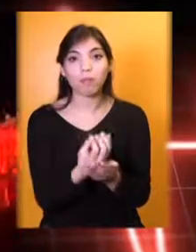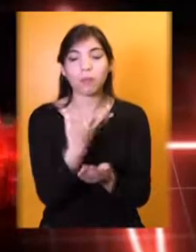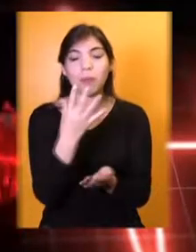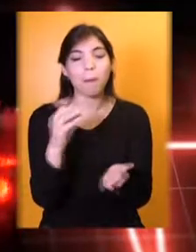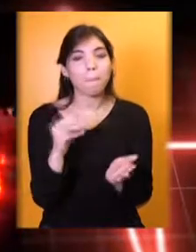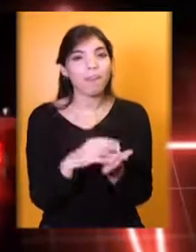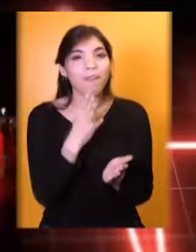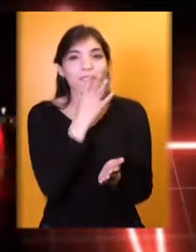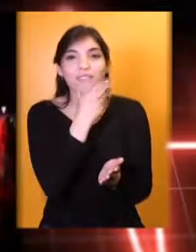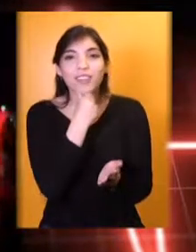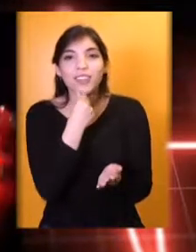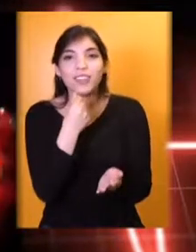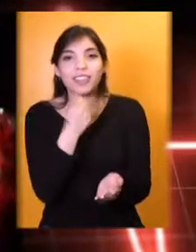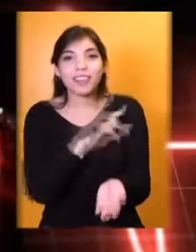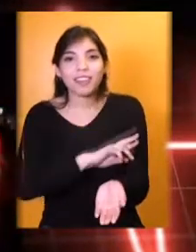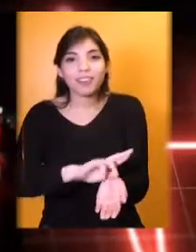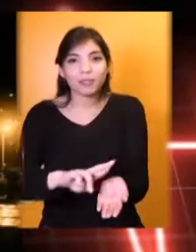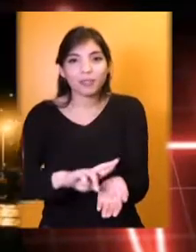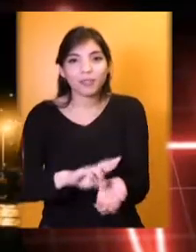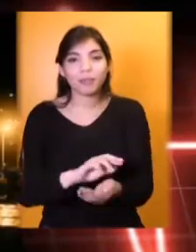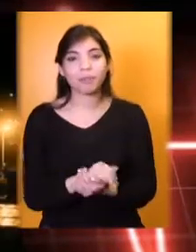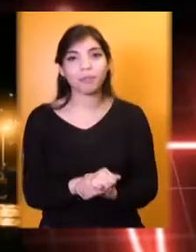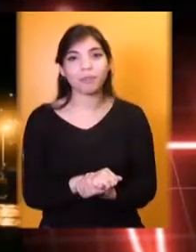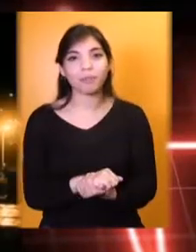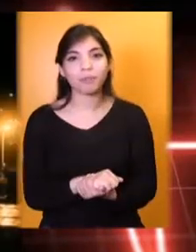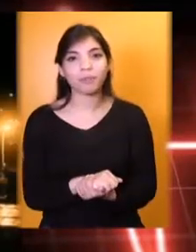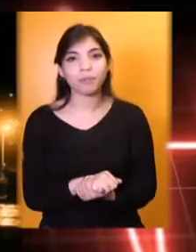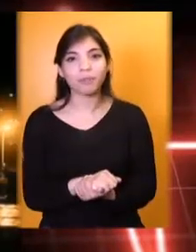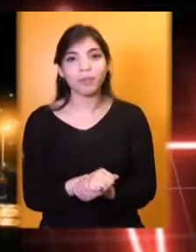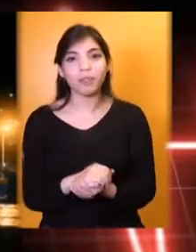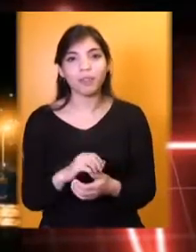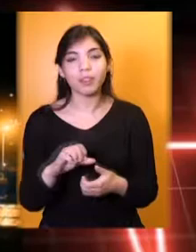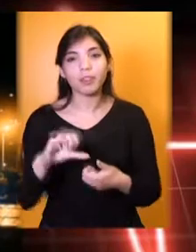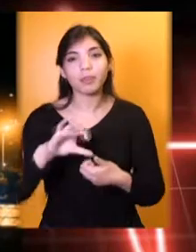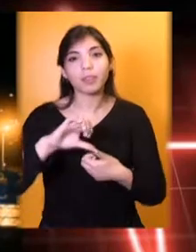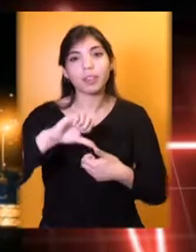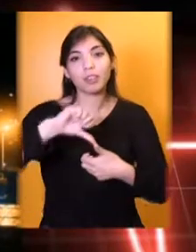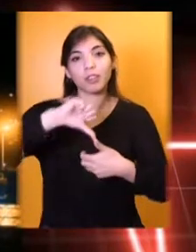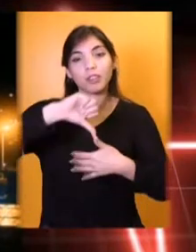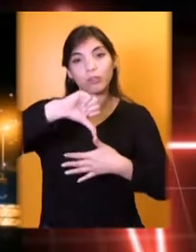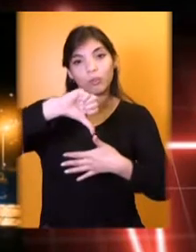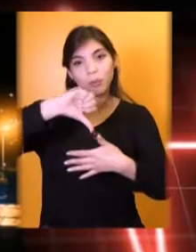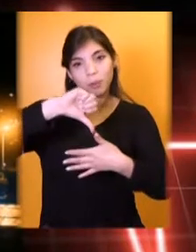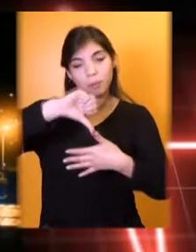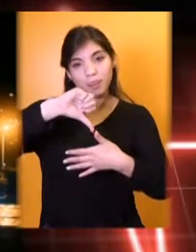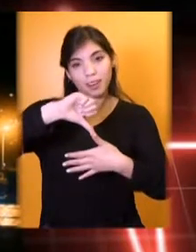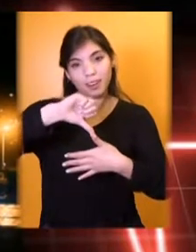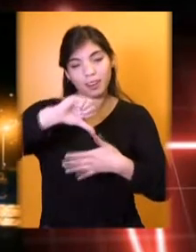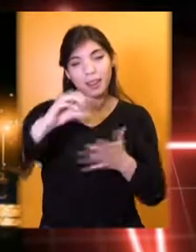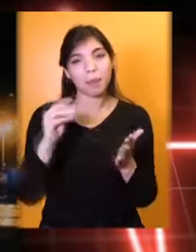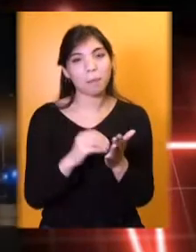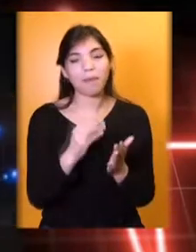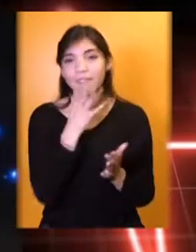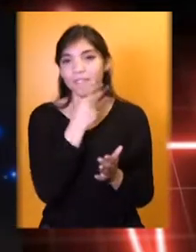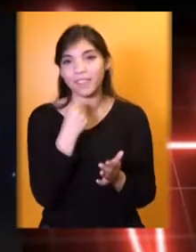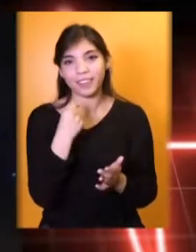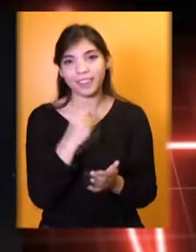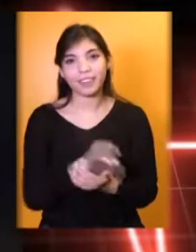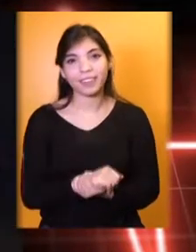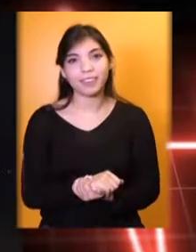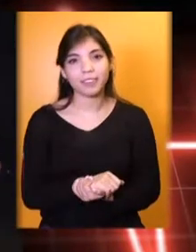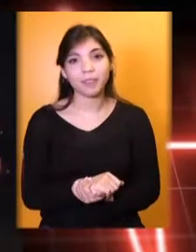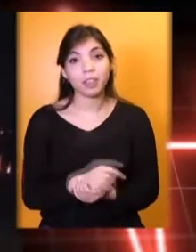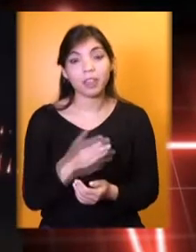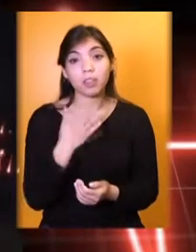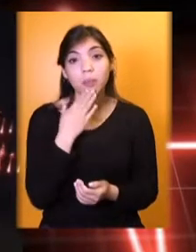de Sudamérica, tomando como referencia que para acceder al Parque de las Aguas del Perú se cobra una entrada, siendo este un atractivo para el turismo y